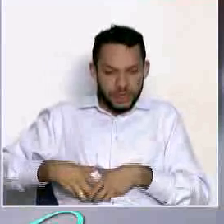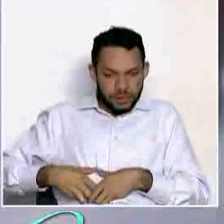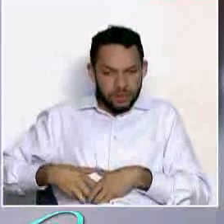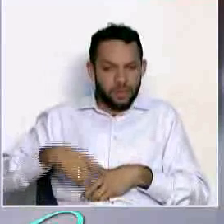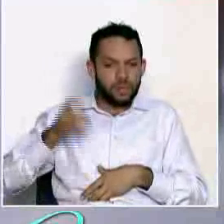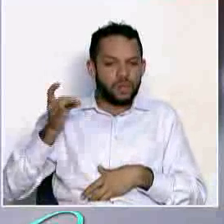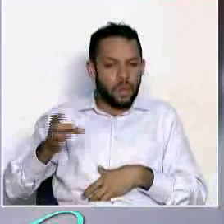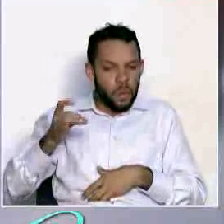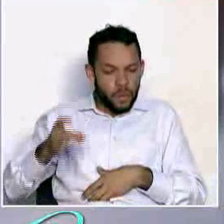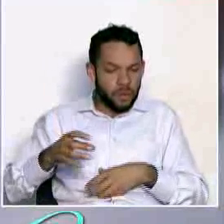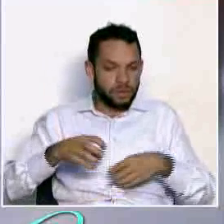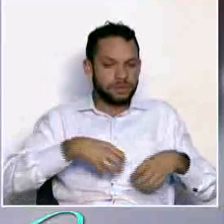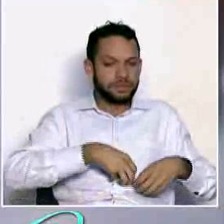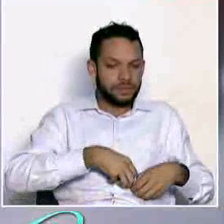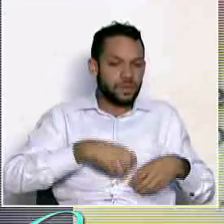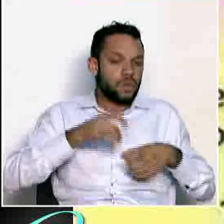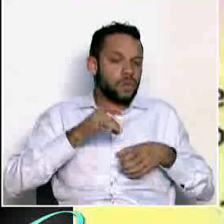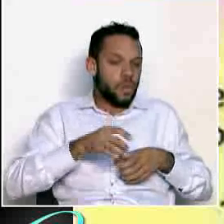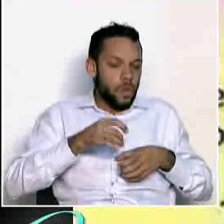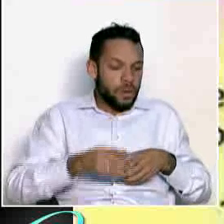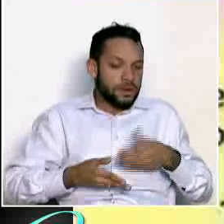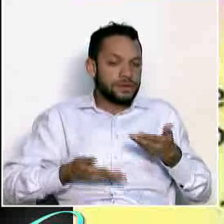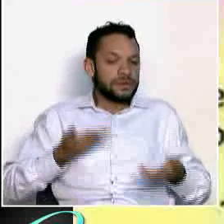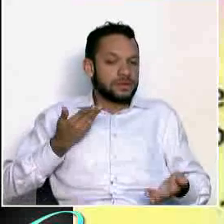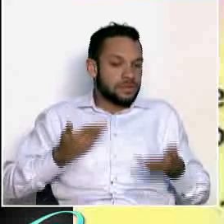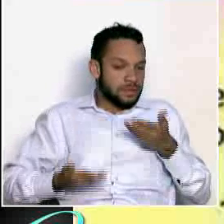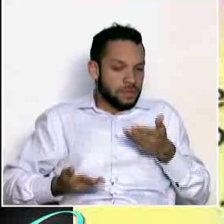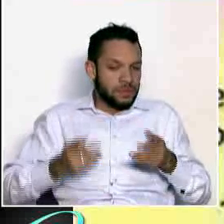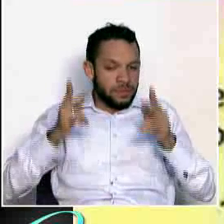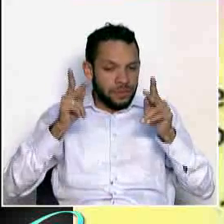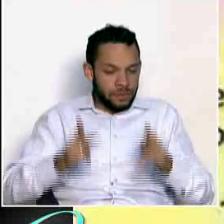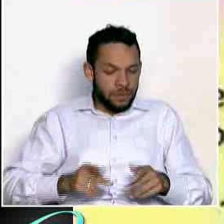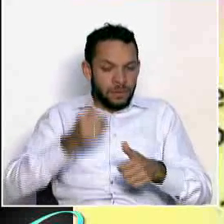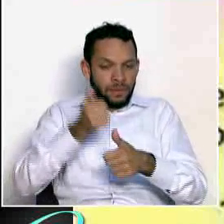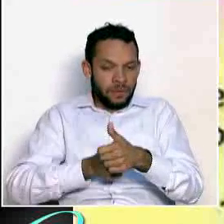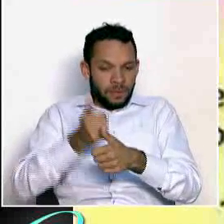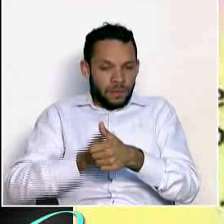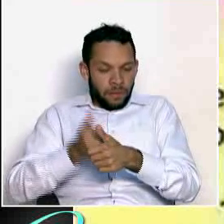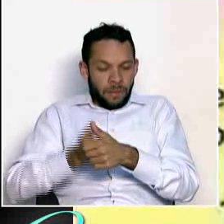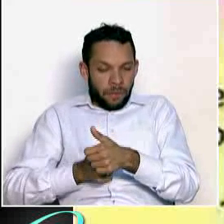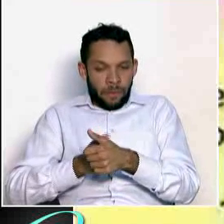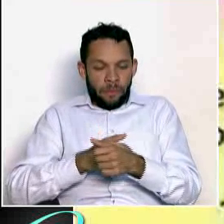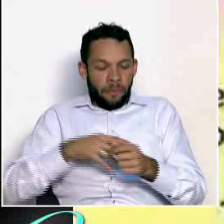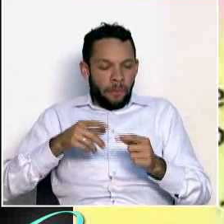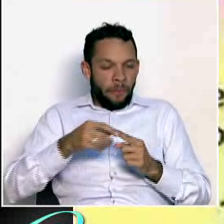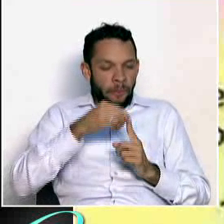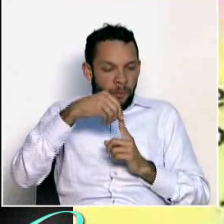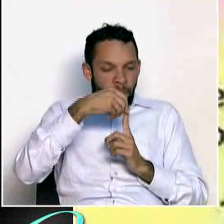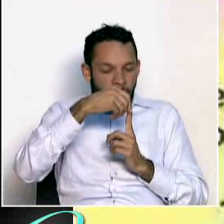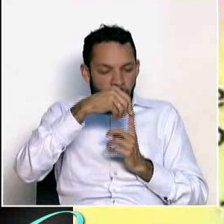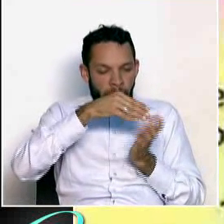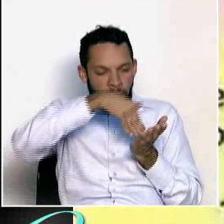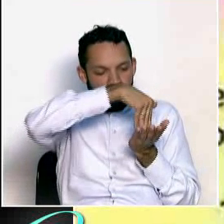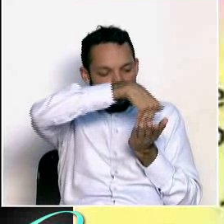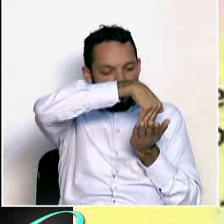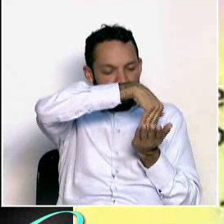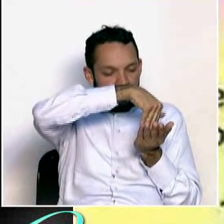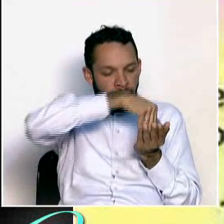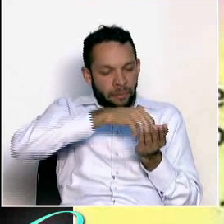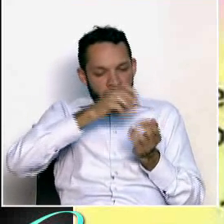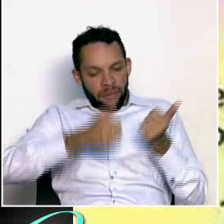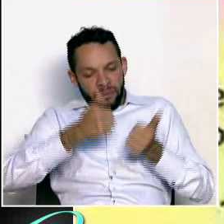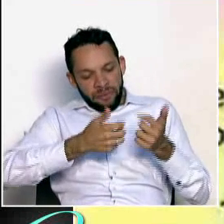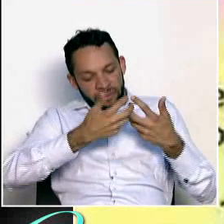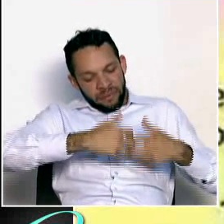manifestarse. En consecuencia, hay muchas dolencias de carácter físico que tienen como elemento de